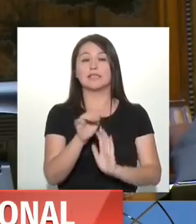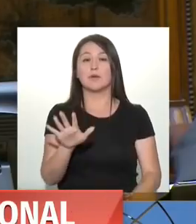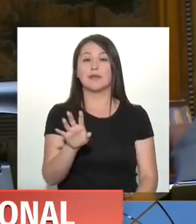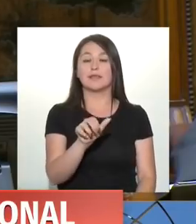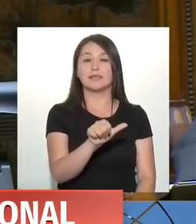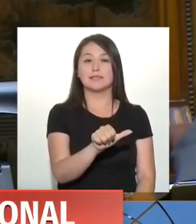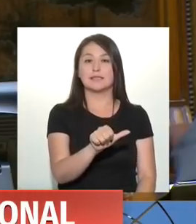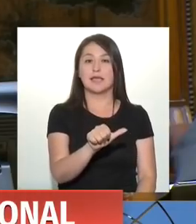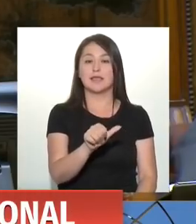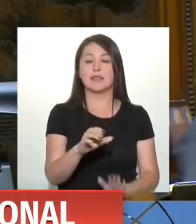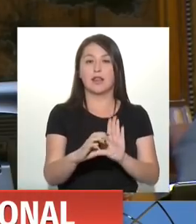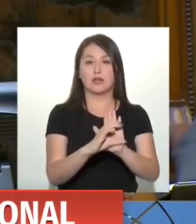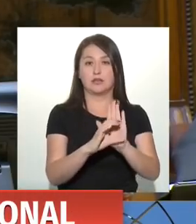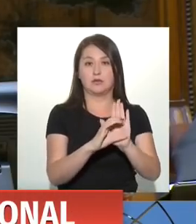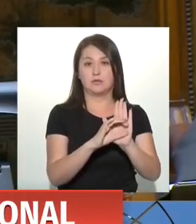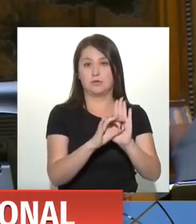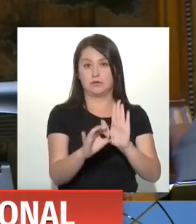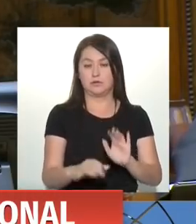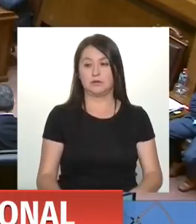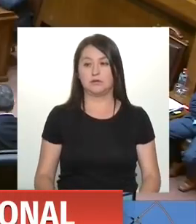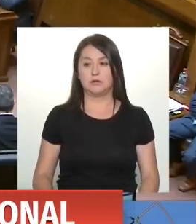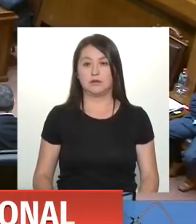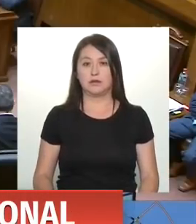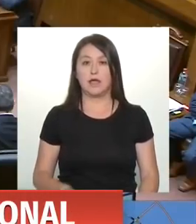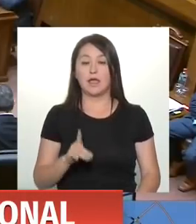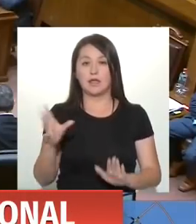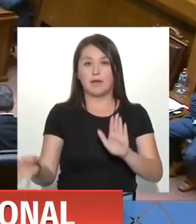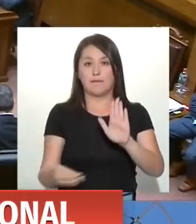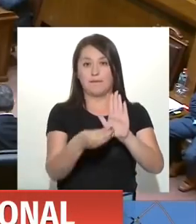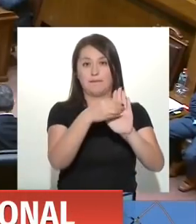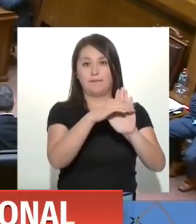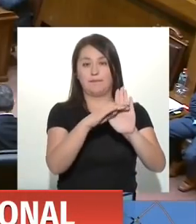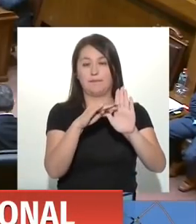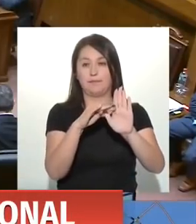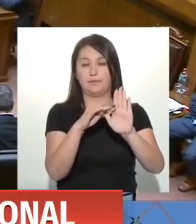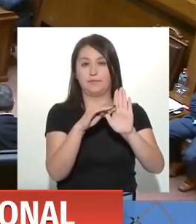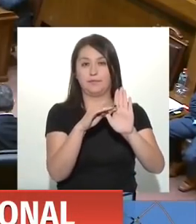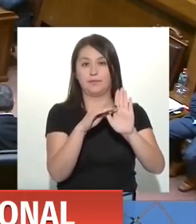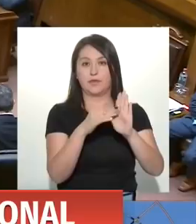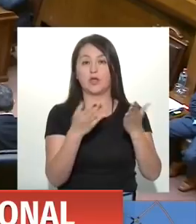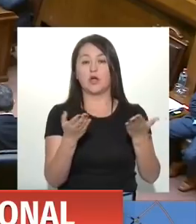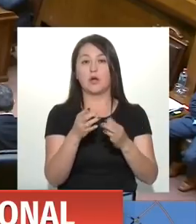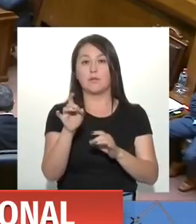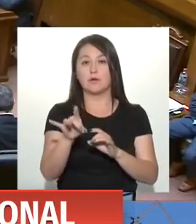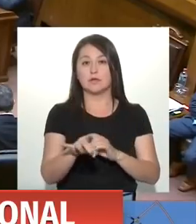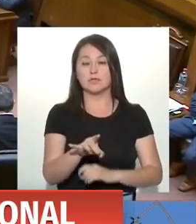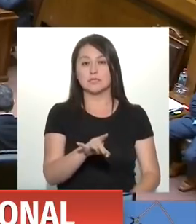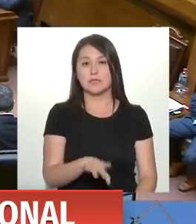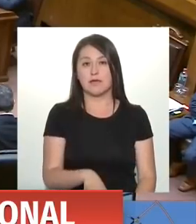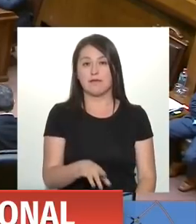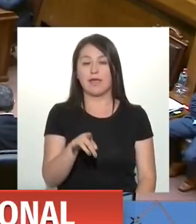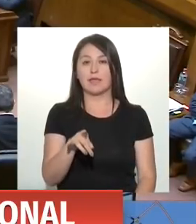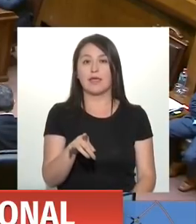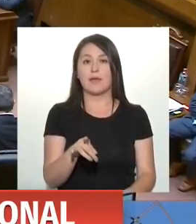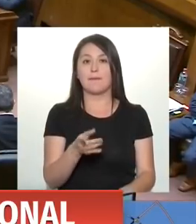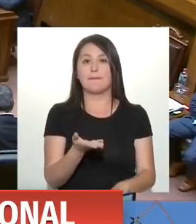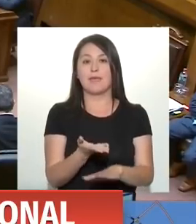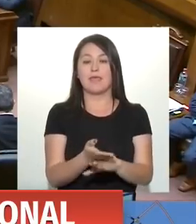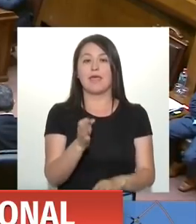53 de la Carta Fundamental. Se están dando cuenta de algunos proyectos de ley que han ido